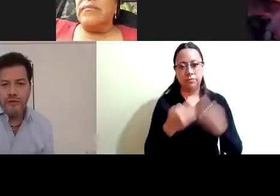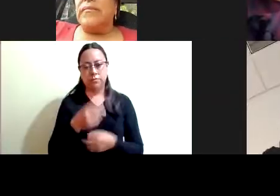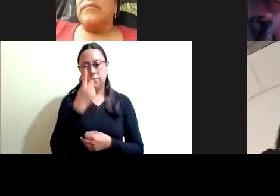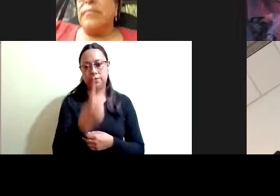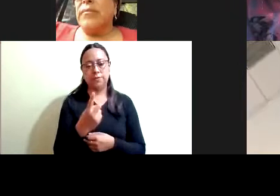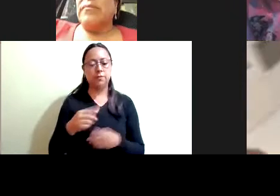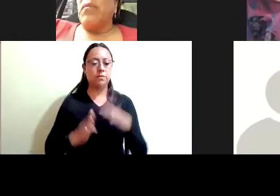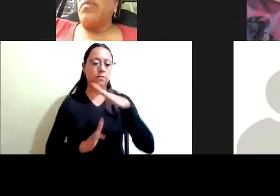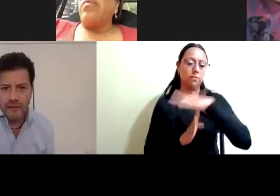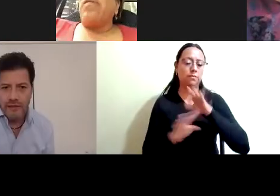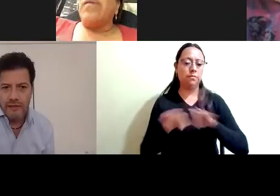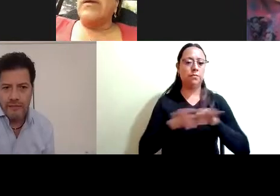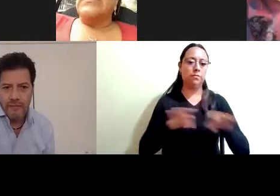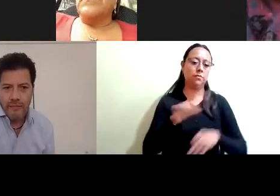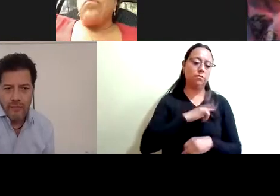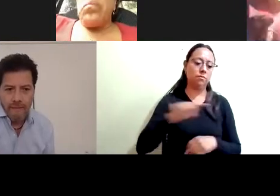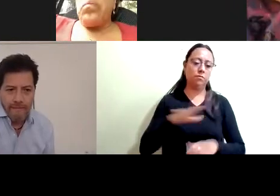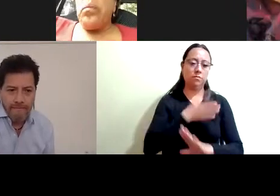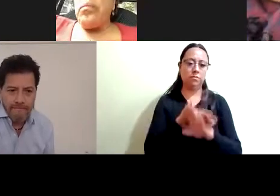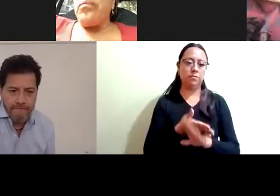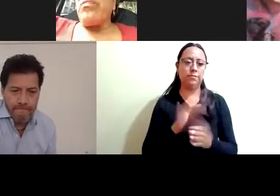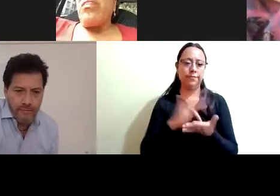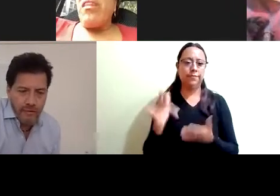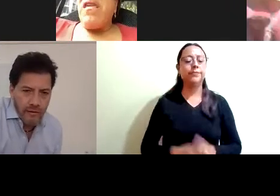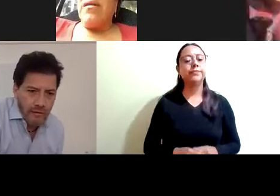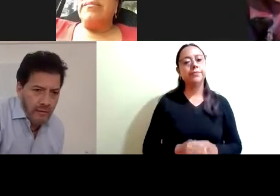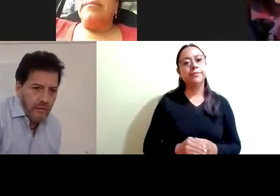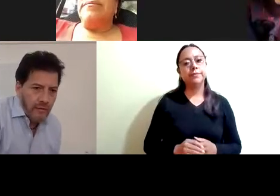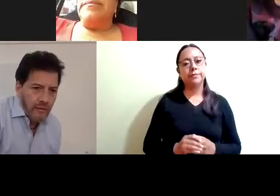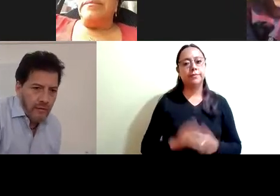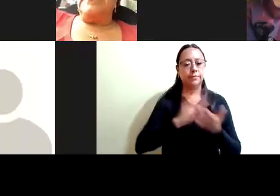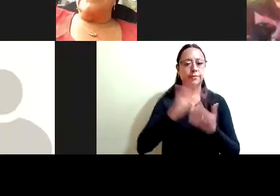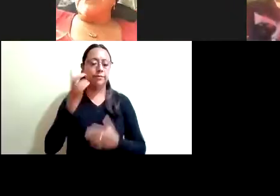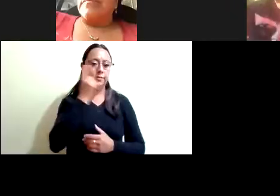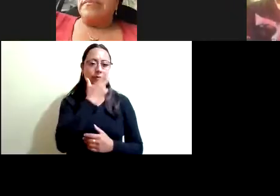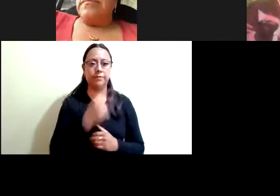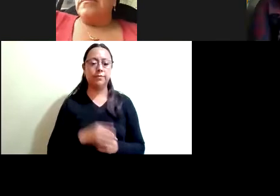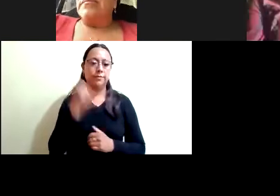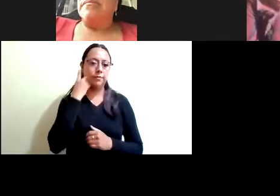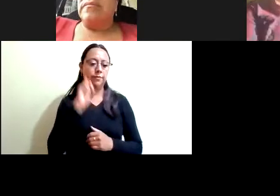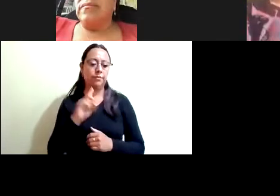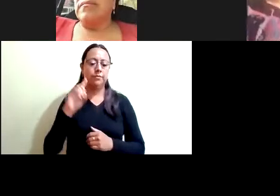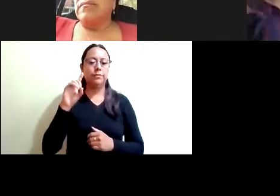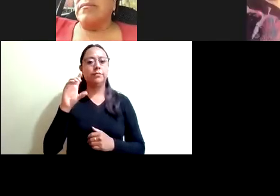estaremos entonces en contra. Gracias. Gracias, diputado. Diputada Circe Camacho.